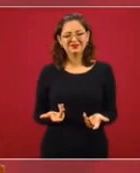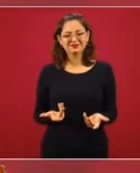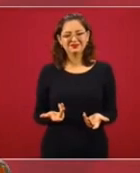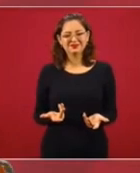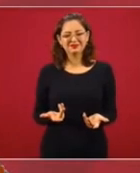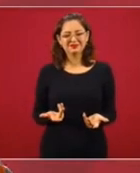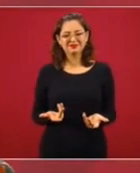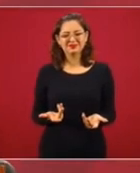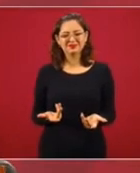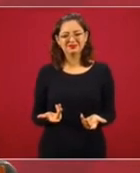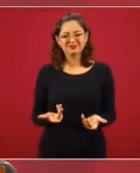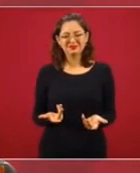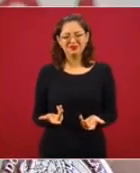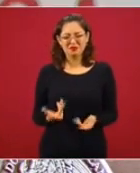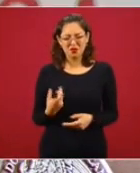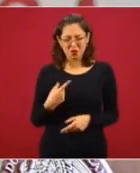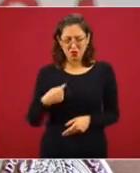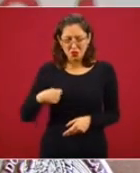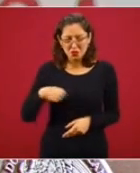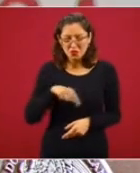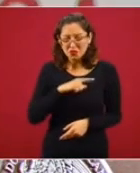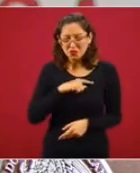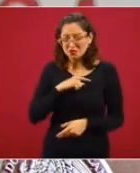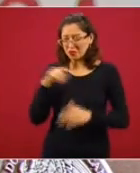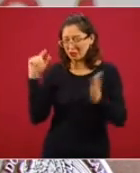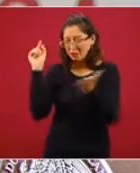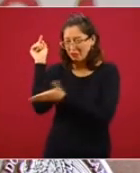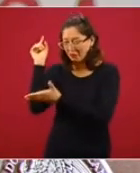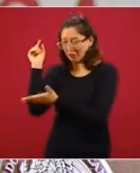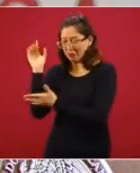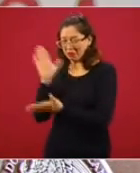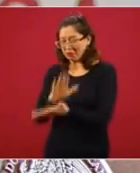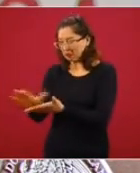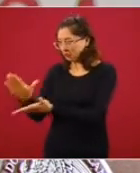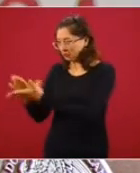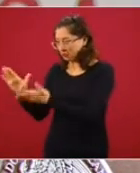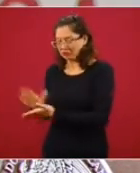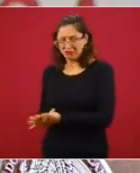depredar? No somos iguales.